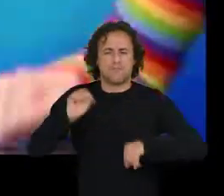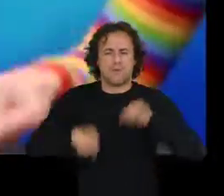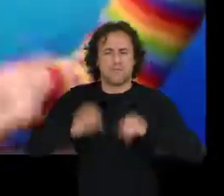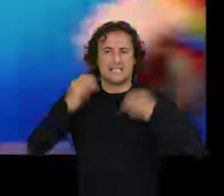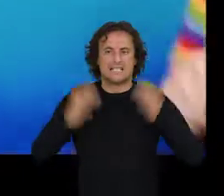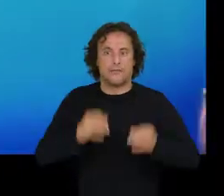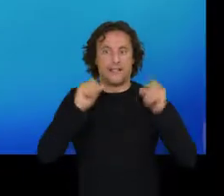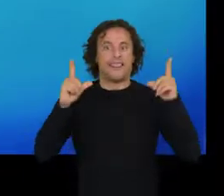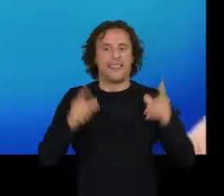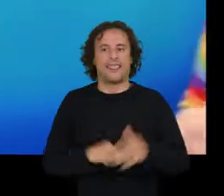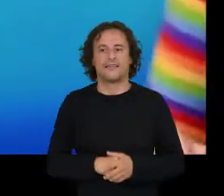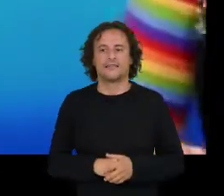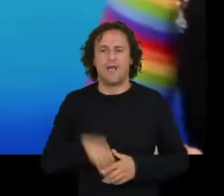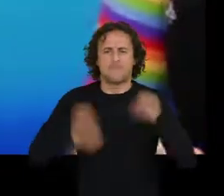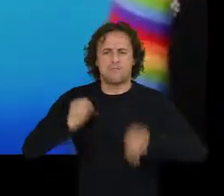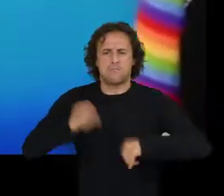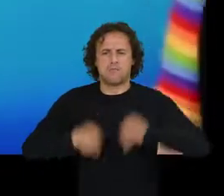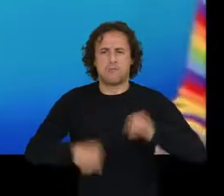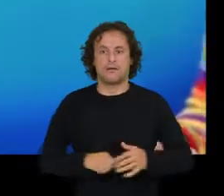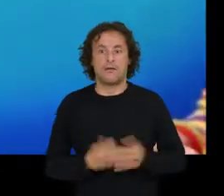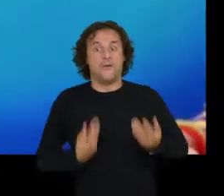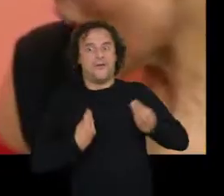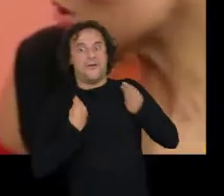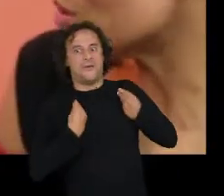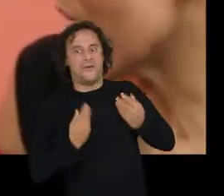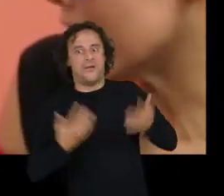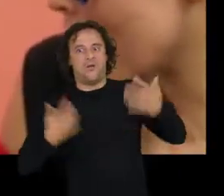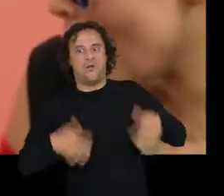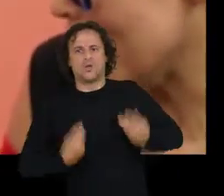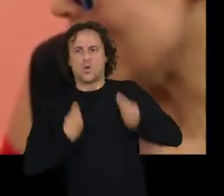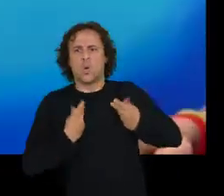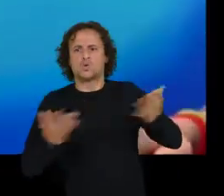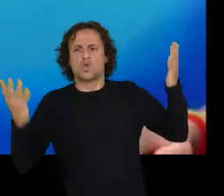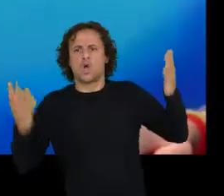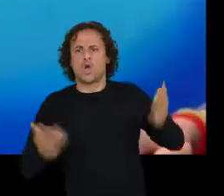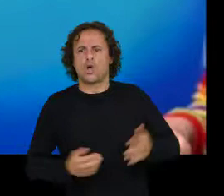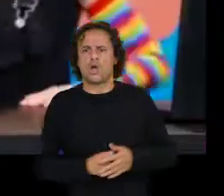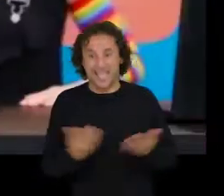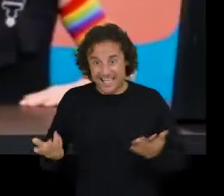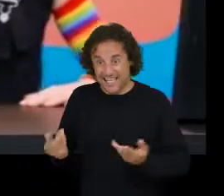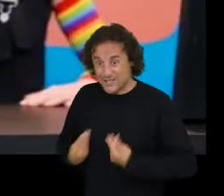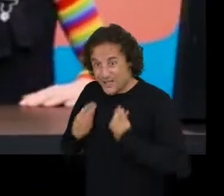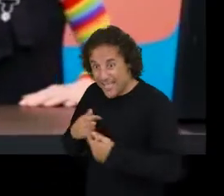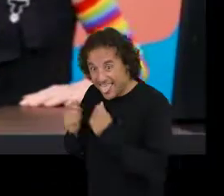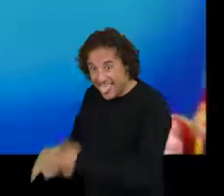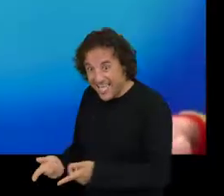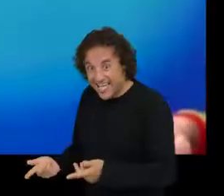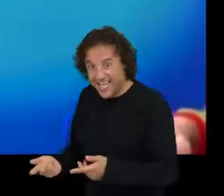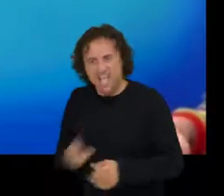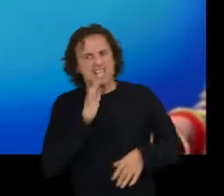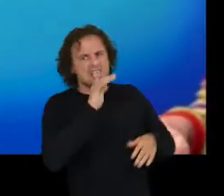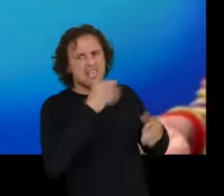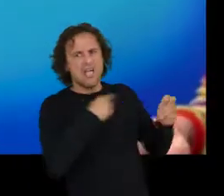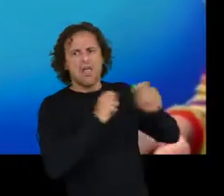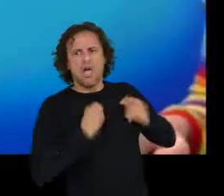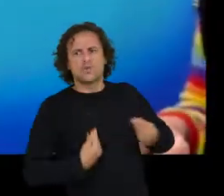esperta. Ai, que susto! Asusteite, Loli. Asustáchesme. Oín uns golpes e